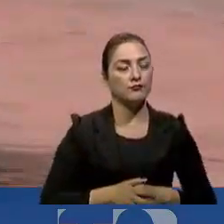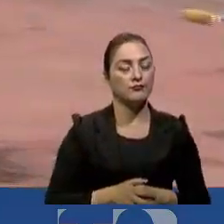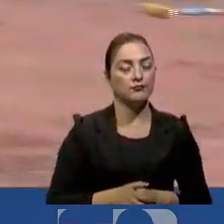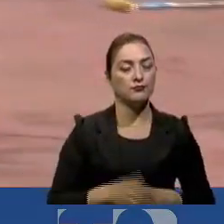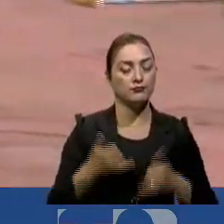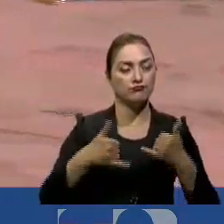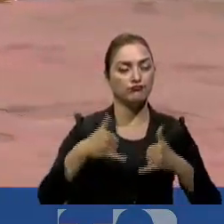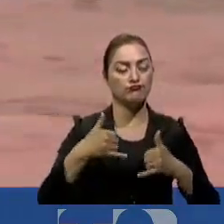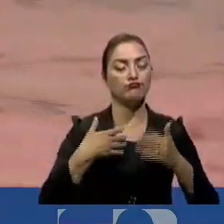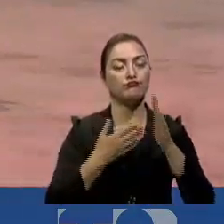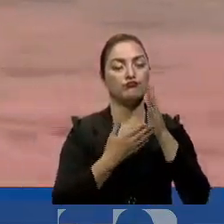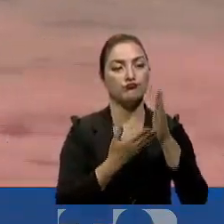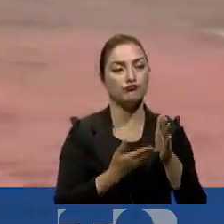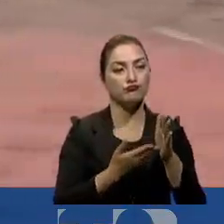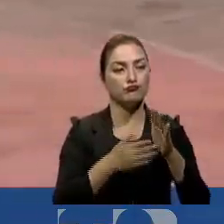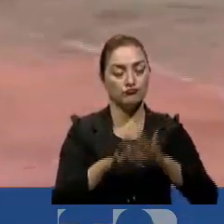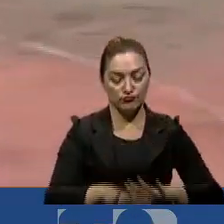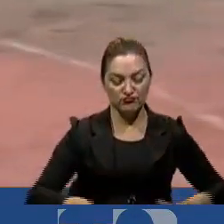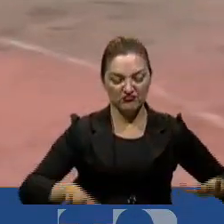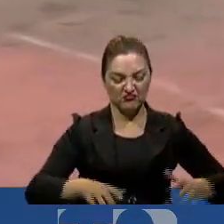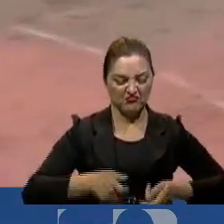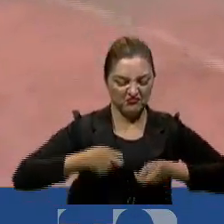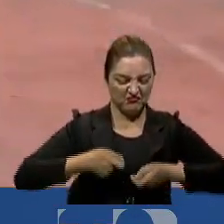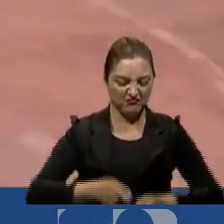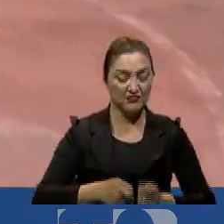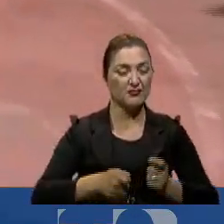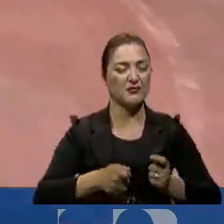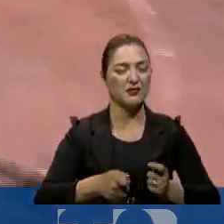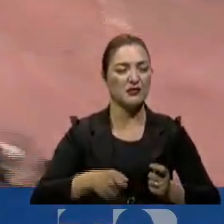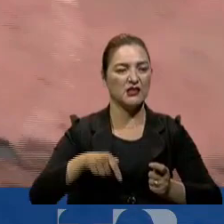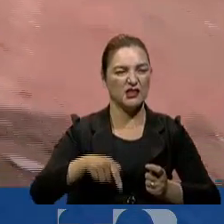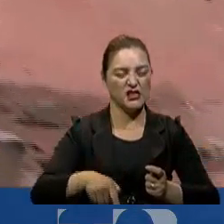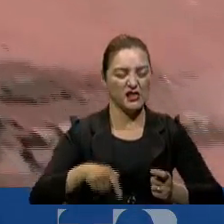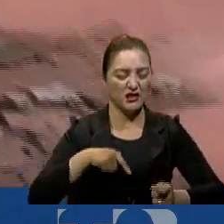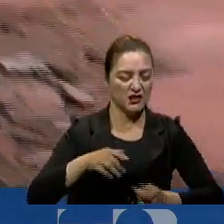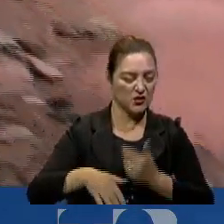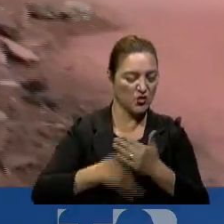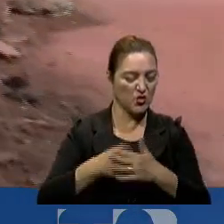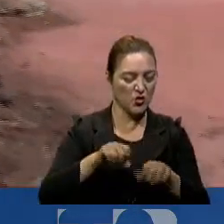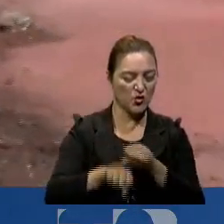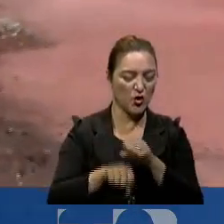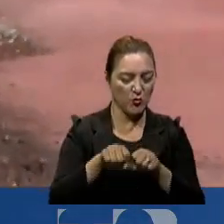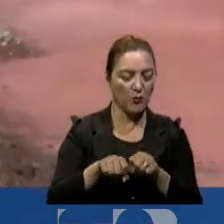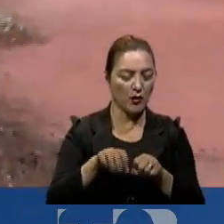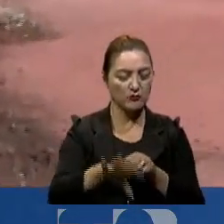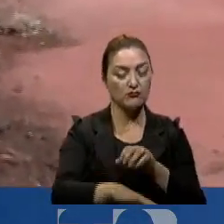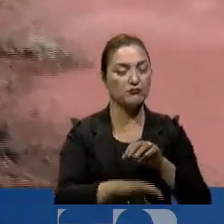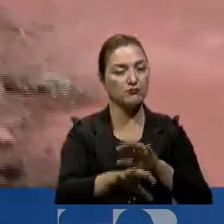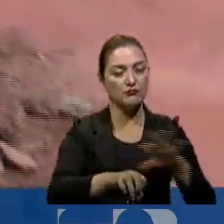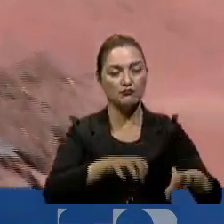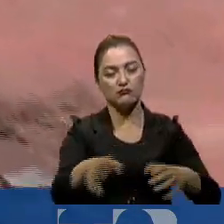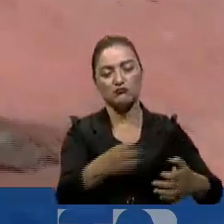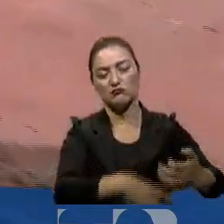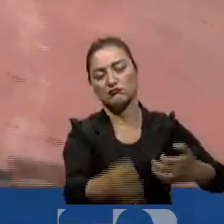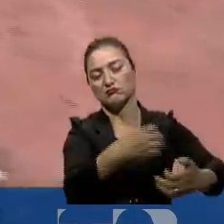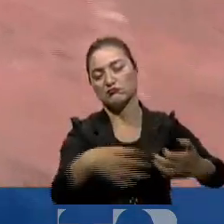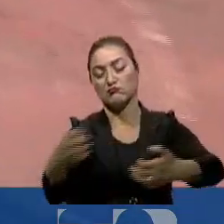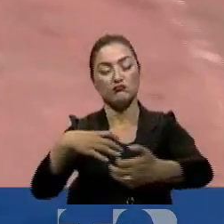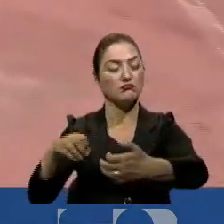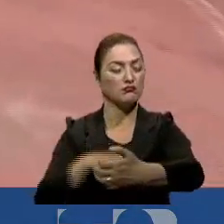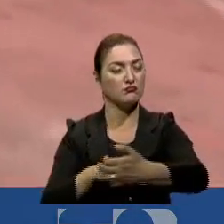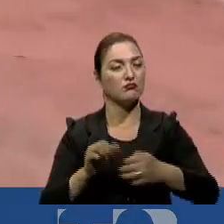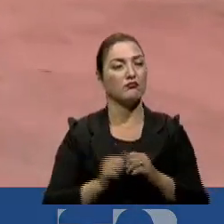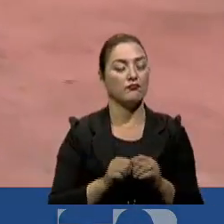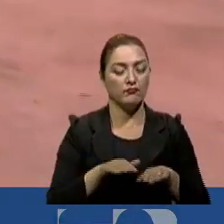Hemos comenzado ya con el retiro del material que estaba dañado en las canchas de básquet. Después seguiremos con las canchas de boli que están acá al lado y después haremos